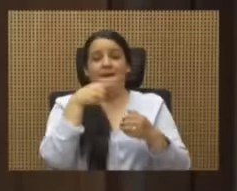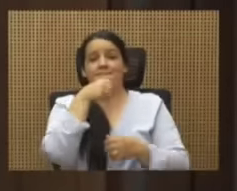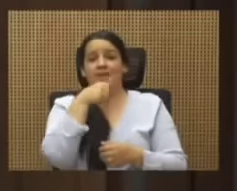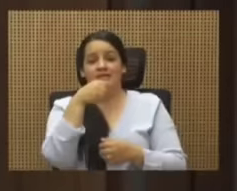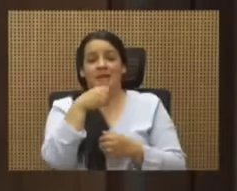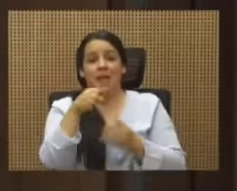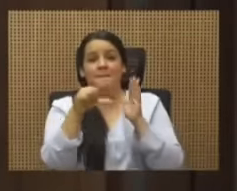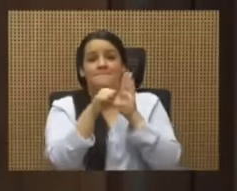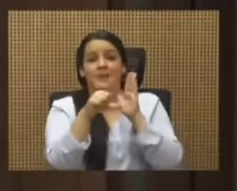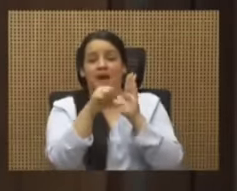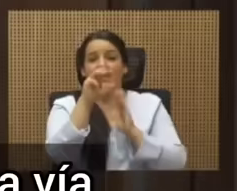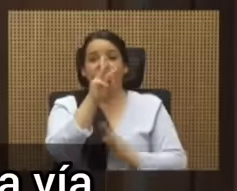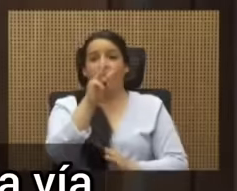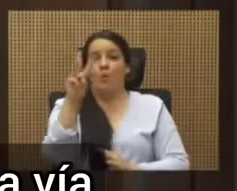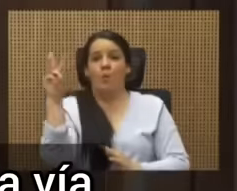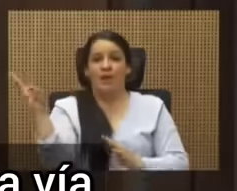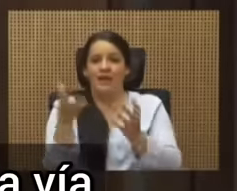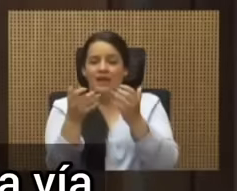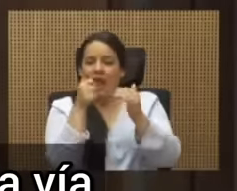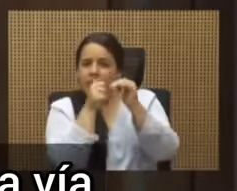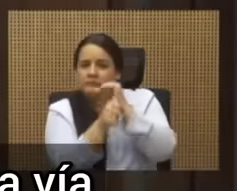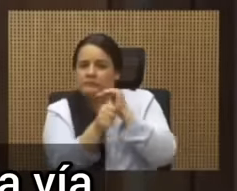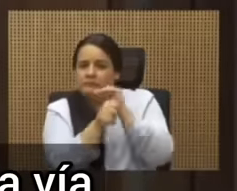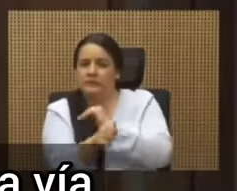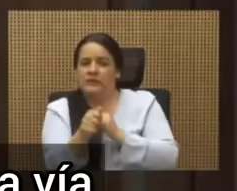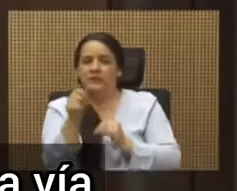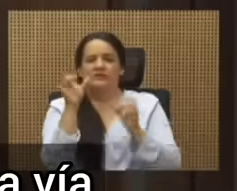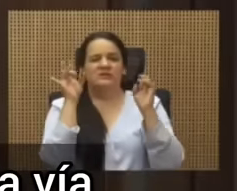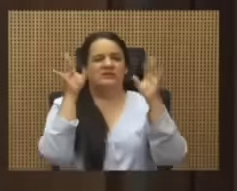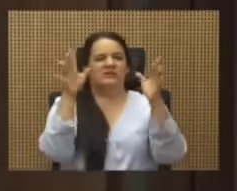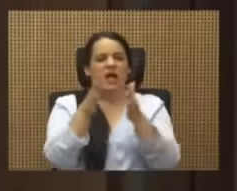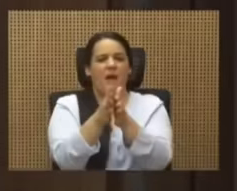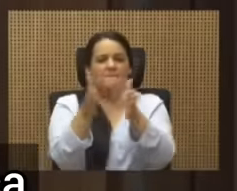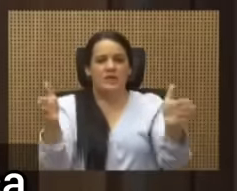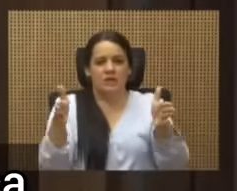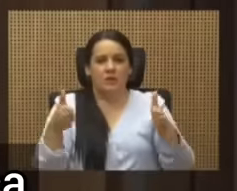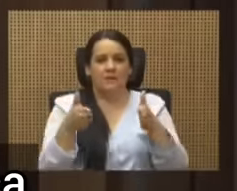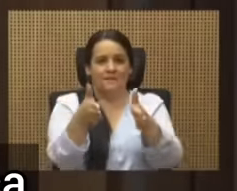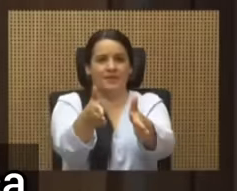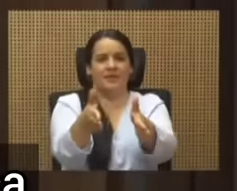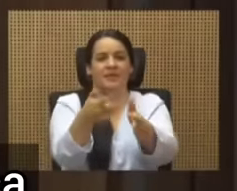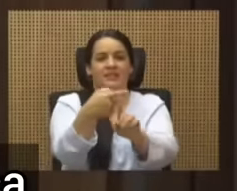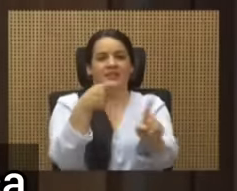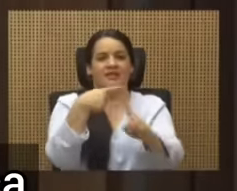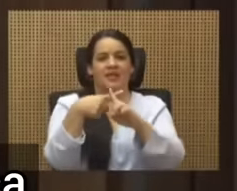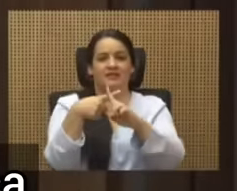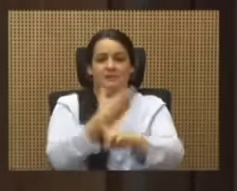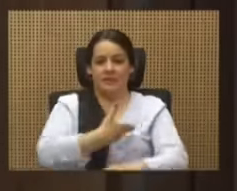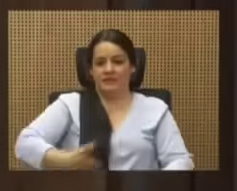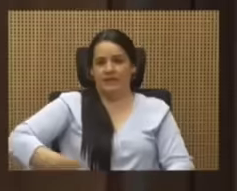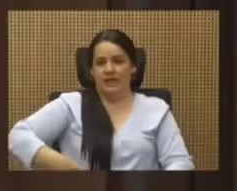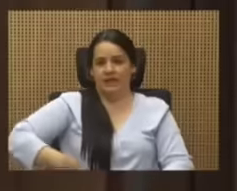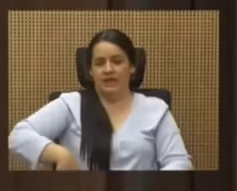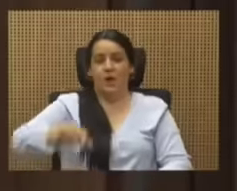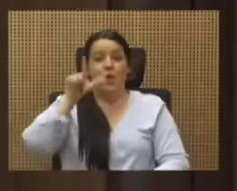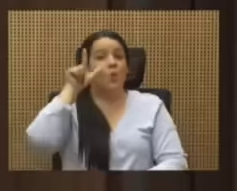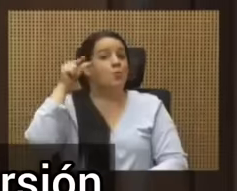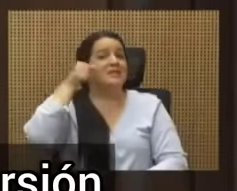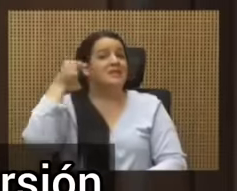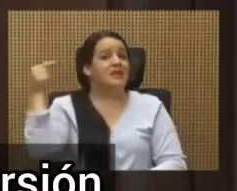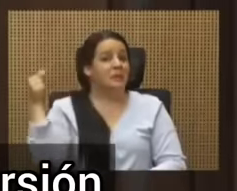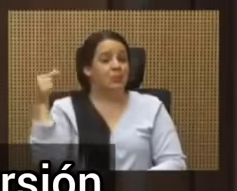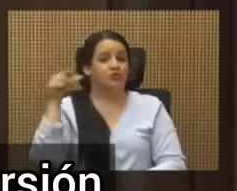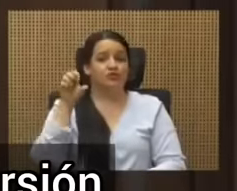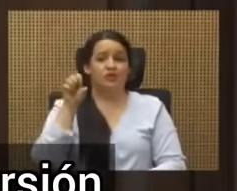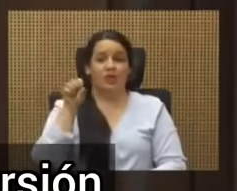o esconder tal vez el desastre que ha sido la ampliación de esta vía desde que el expresidente de la República, Luis Guillermo Solís, dio